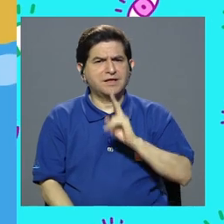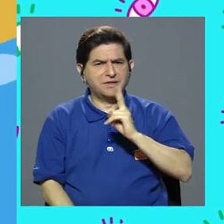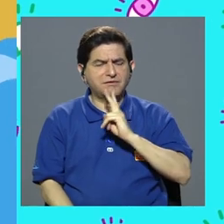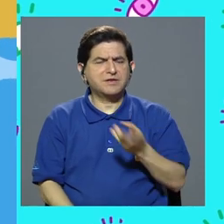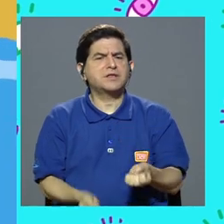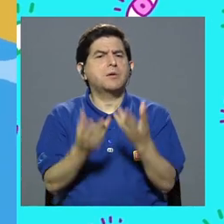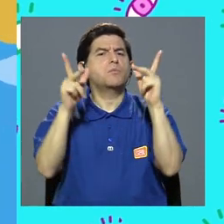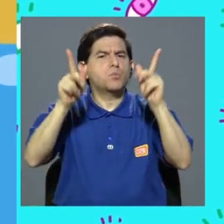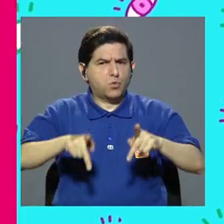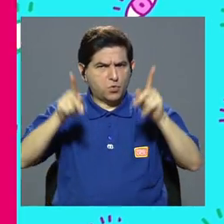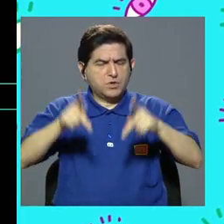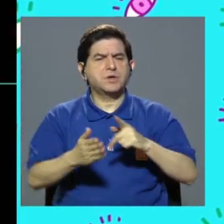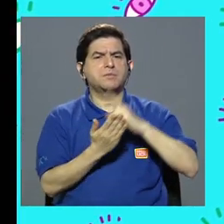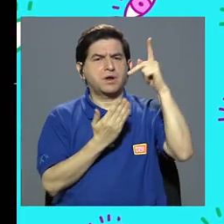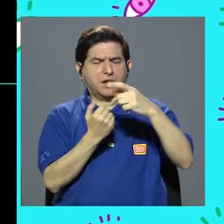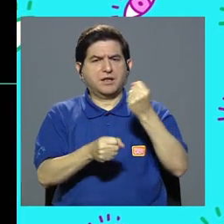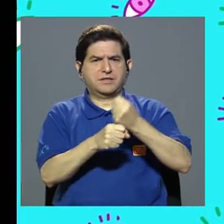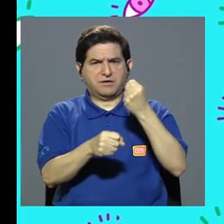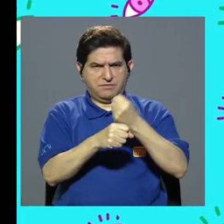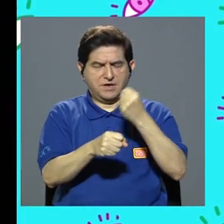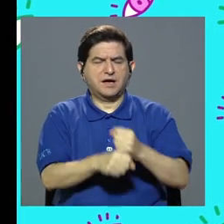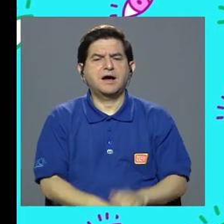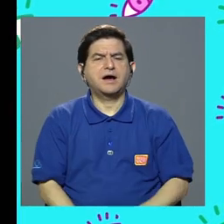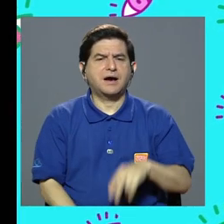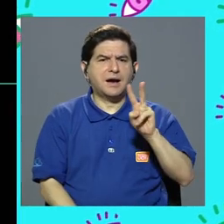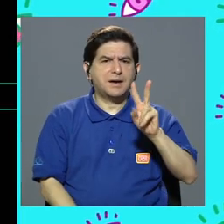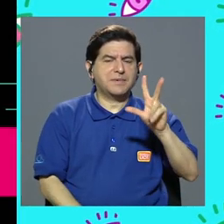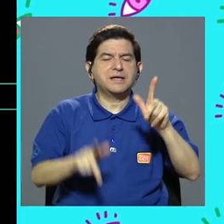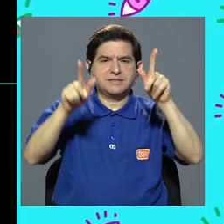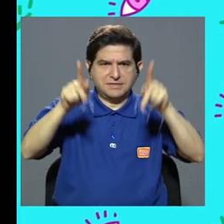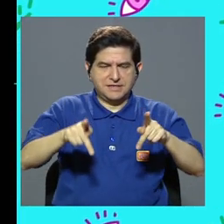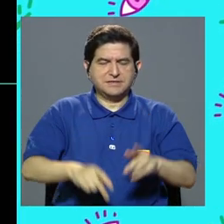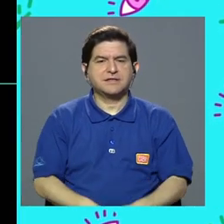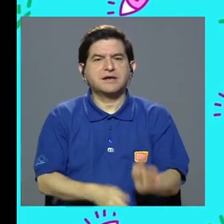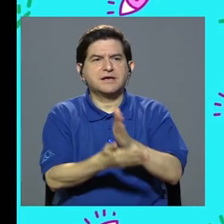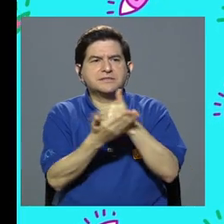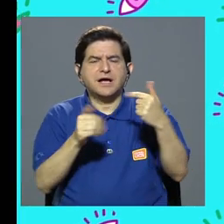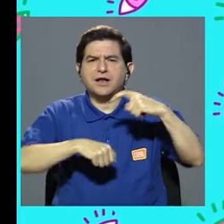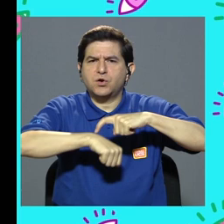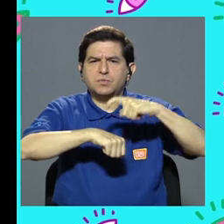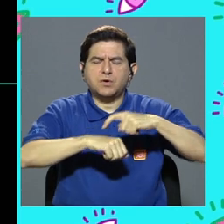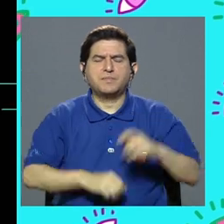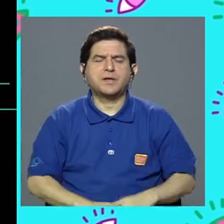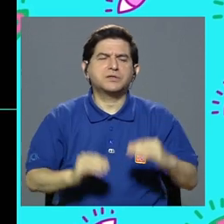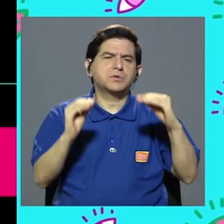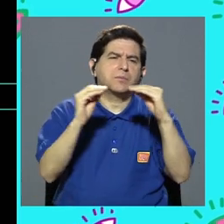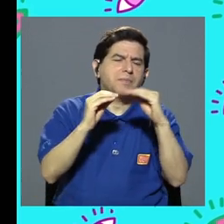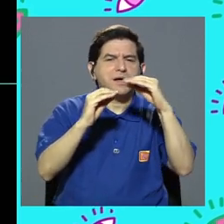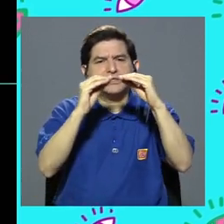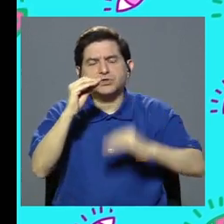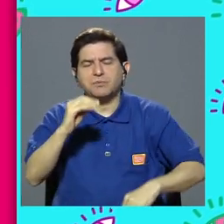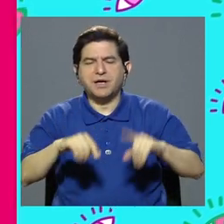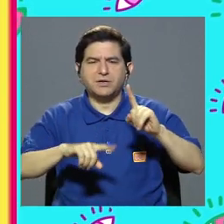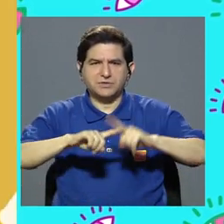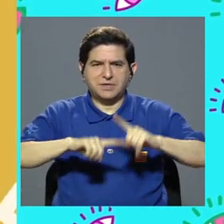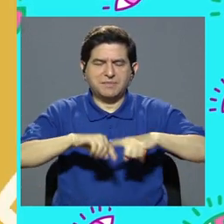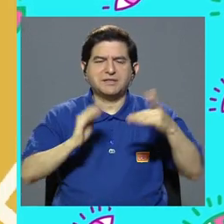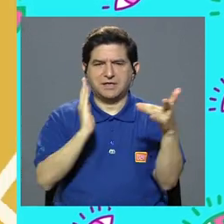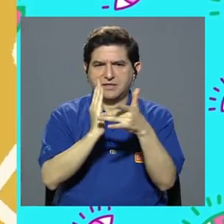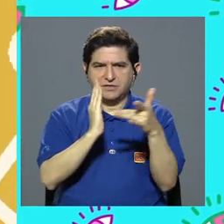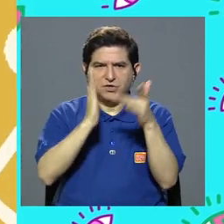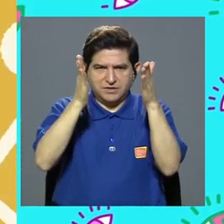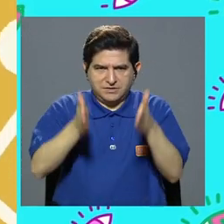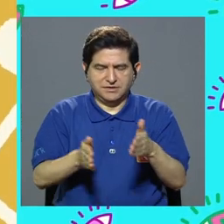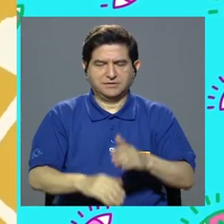etcétera realmente somos bastantes personas el programa trabaja con más de más de 23 personas en algunos momentos más menos dependiendo de los técnicos que